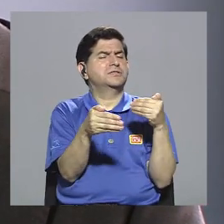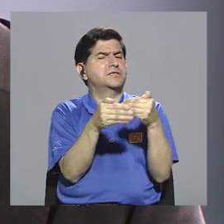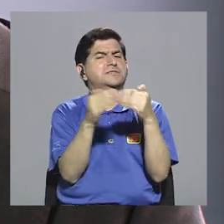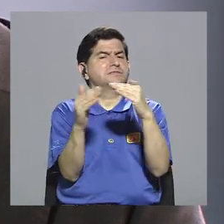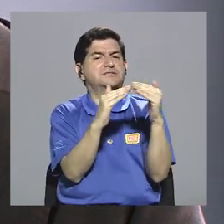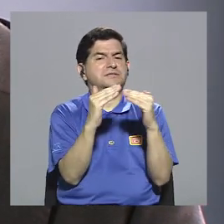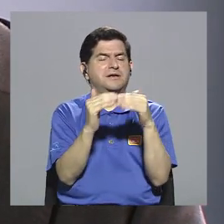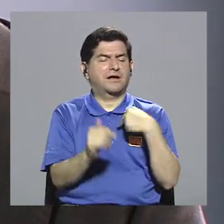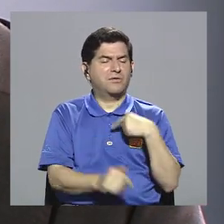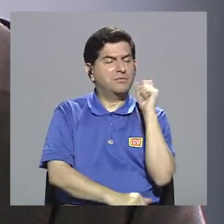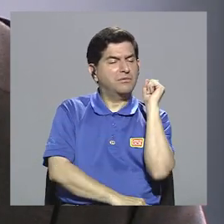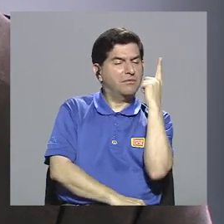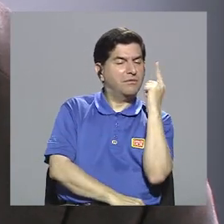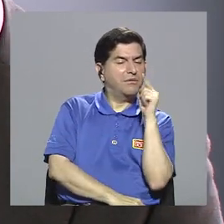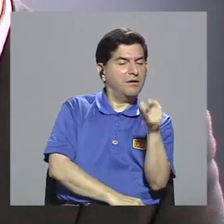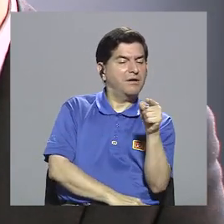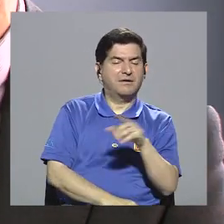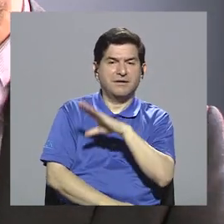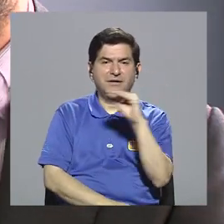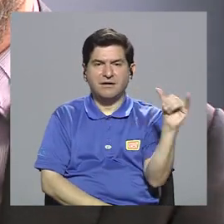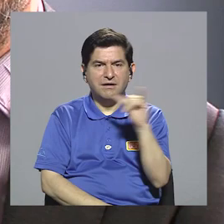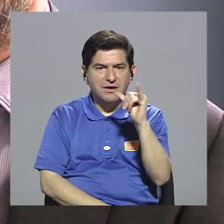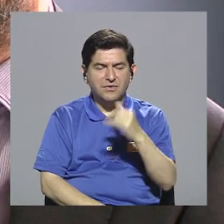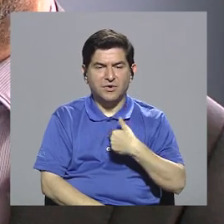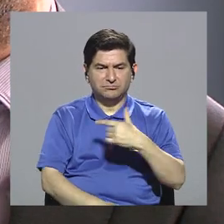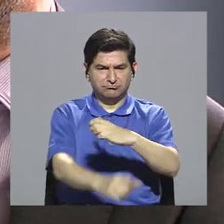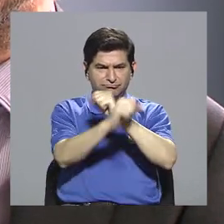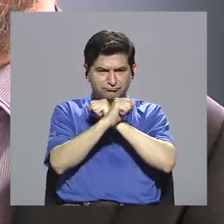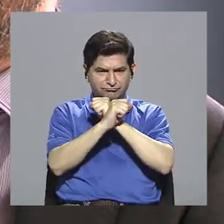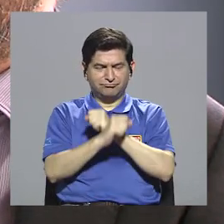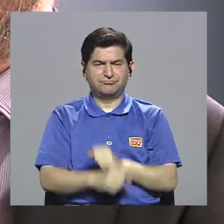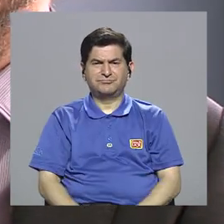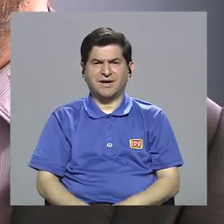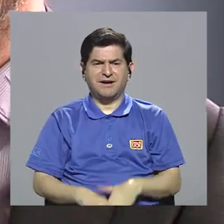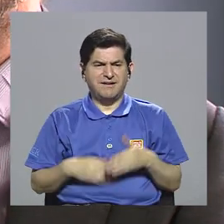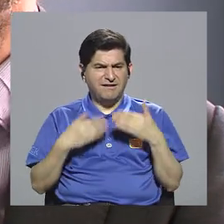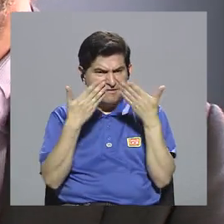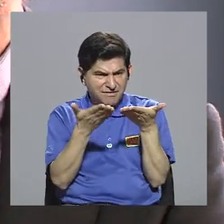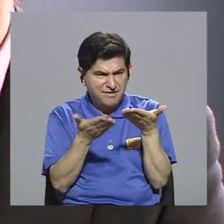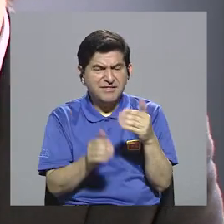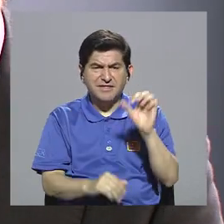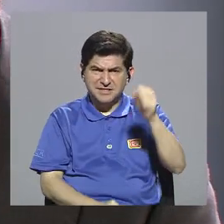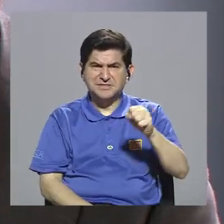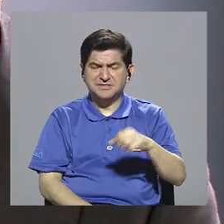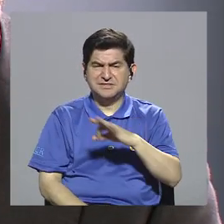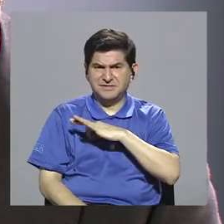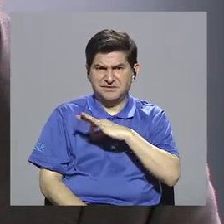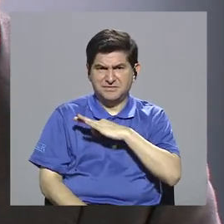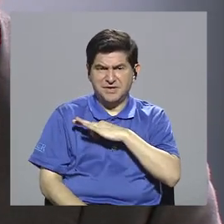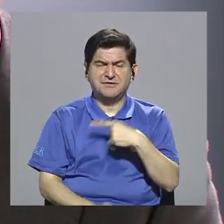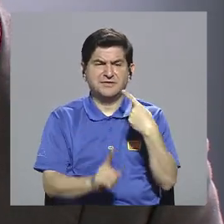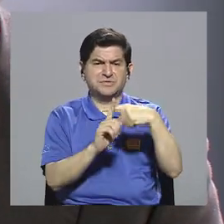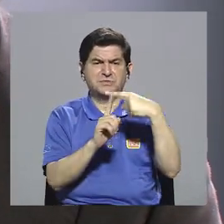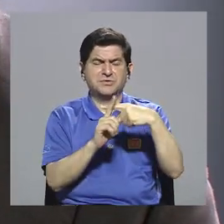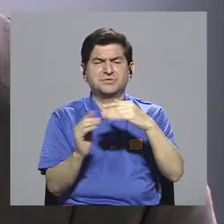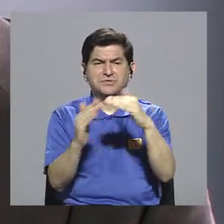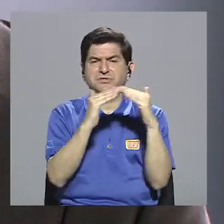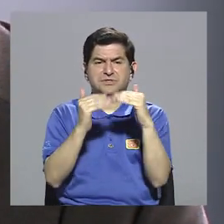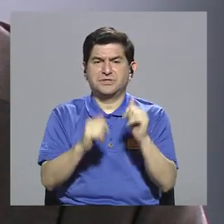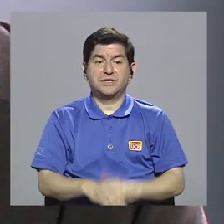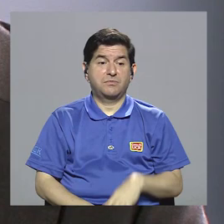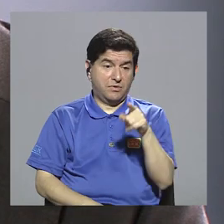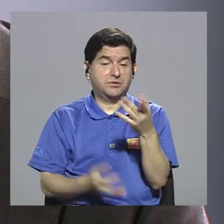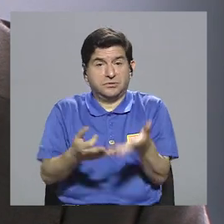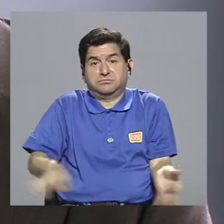a la comunidad para entender a la comunidad y también para estar seguros de que lo que estamos entregando está afectando a las comunidades en forma positiva o sea es